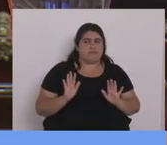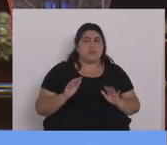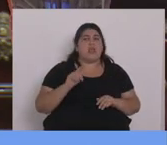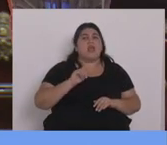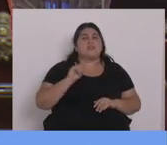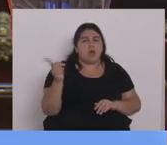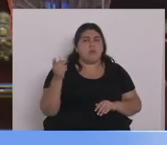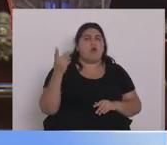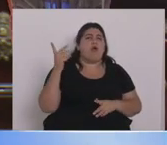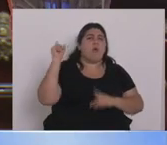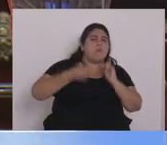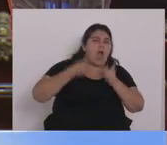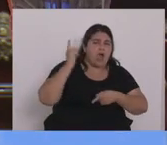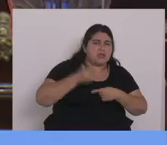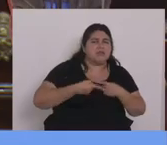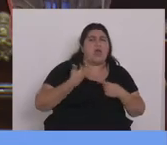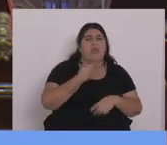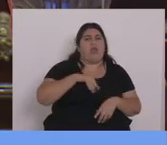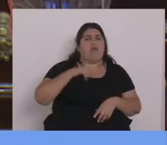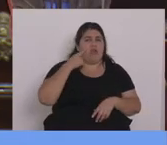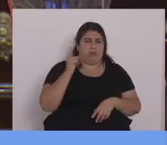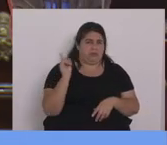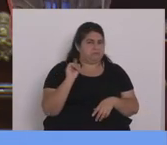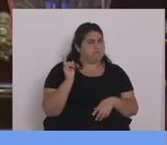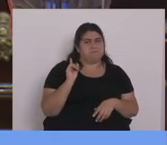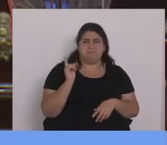por las imposiciones del Fondo Monetario Internacional.